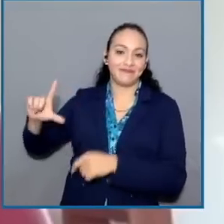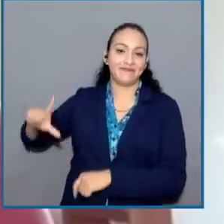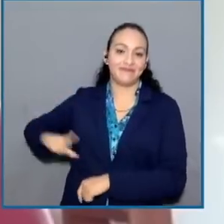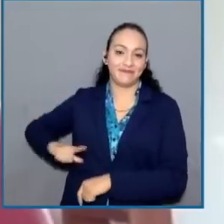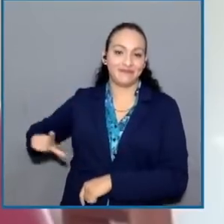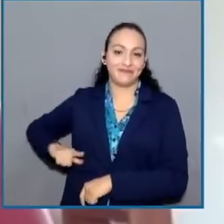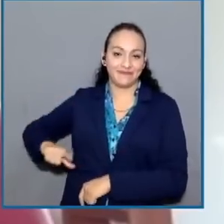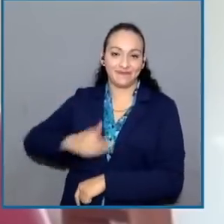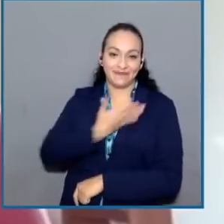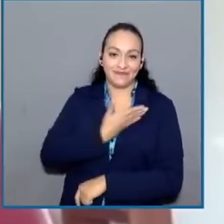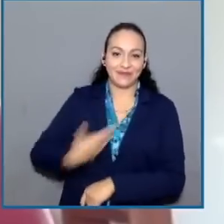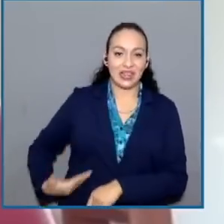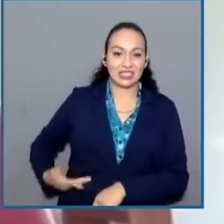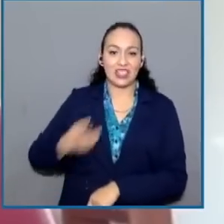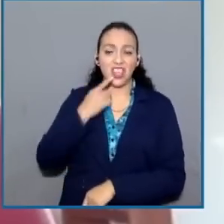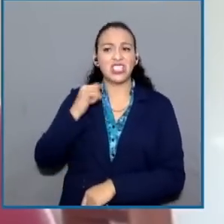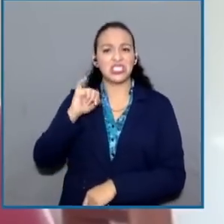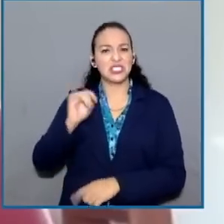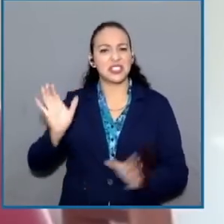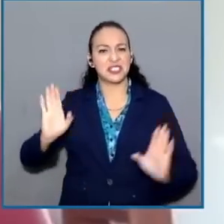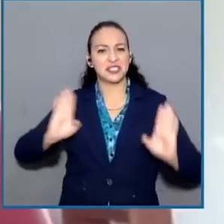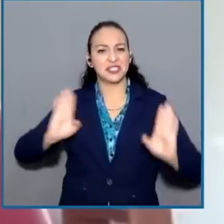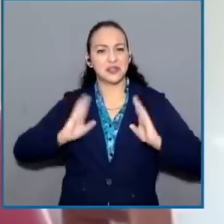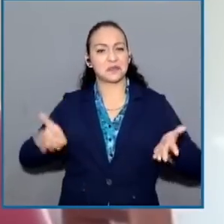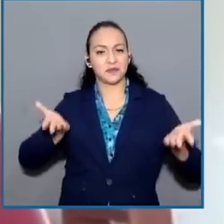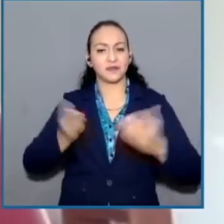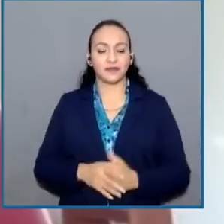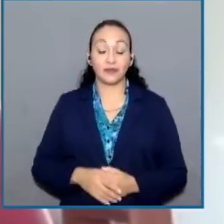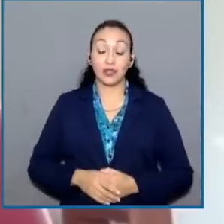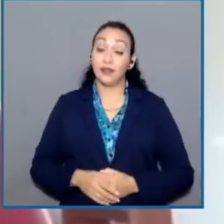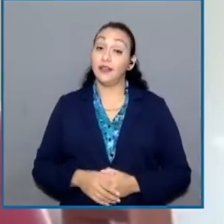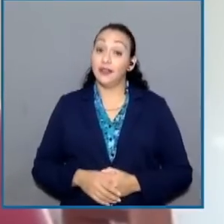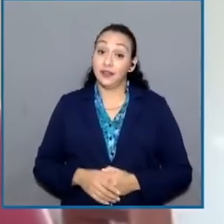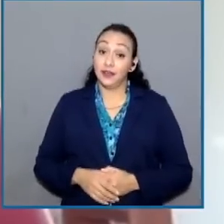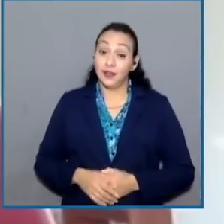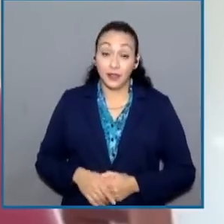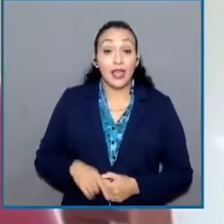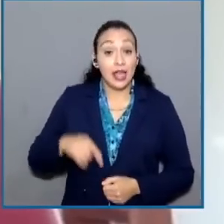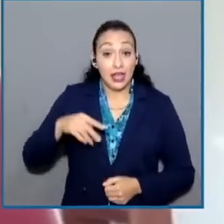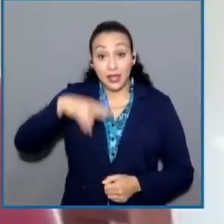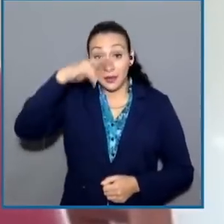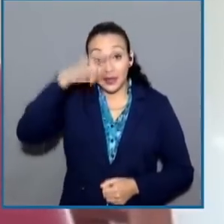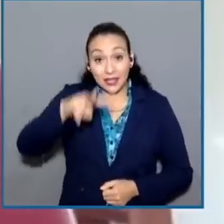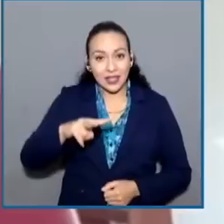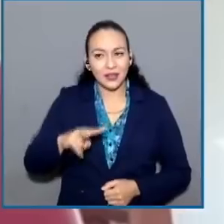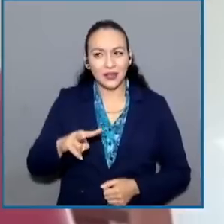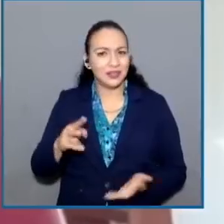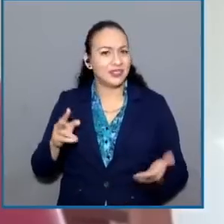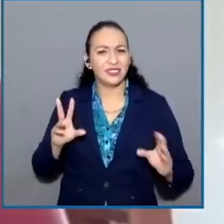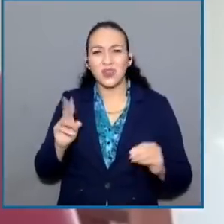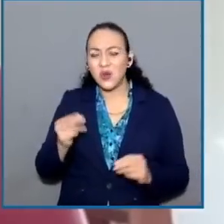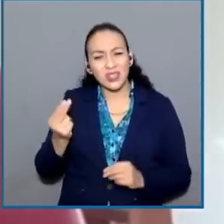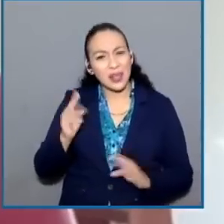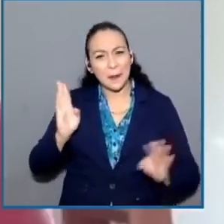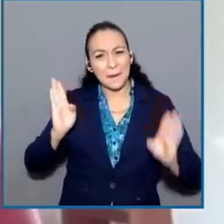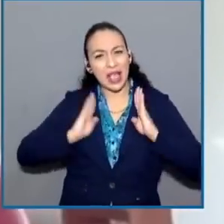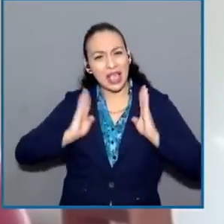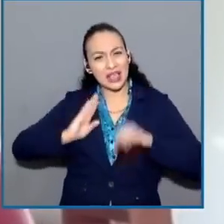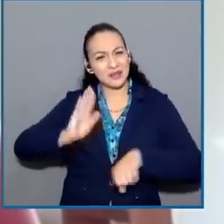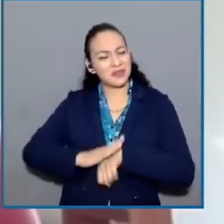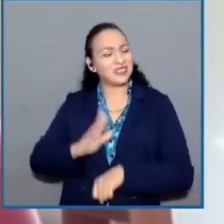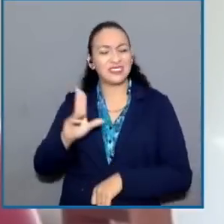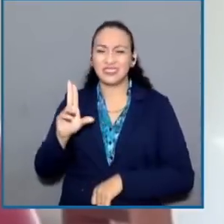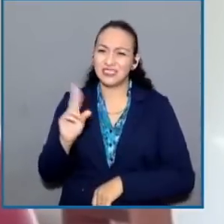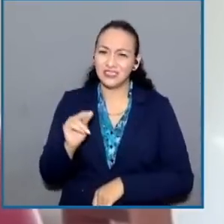Armadas en América Latina no necesitan dar un golpe de Estado tradicional. ¿Por qué? Porque el poder civil les da todo lo que quieren